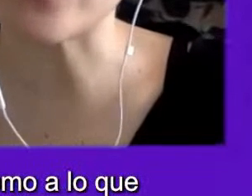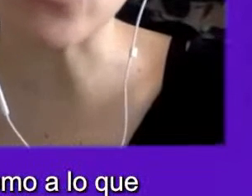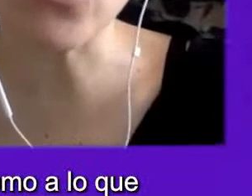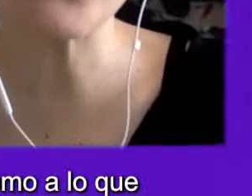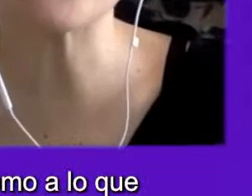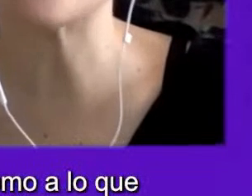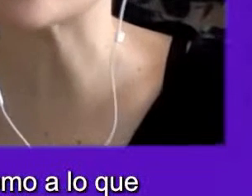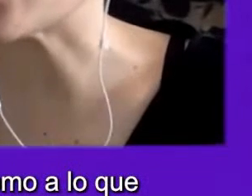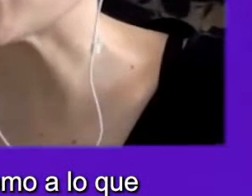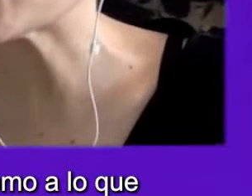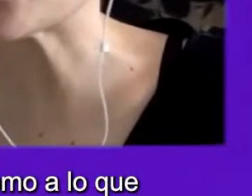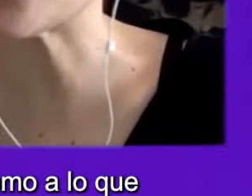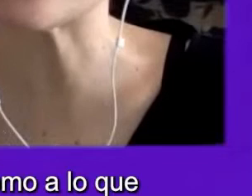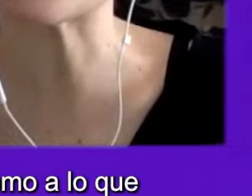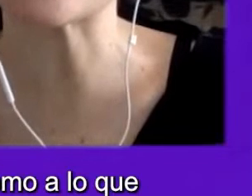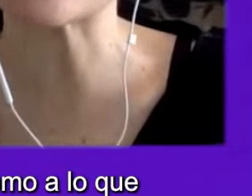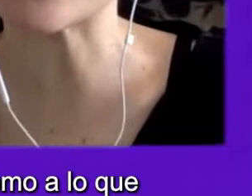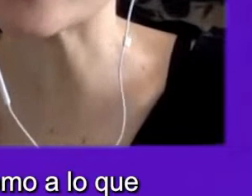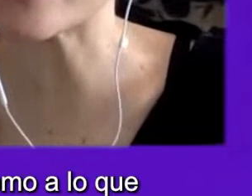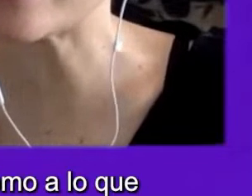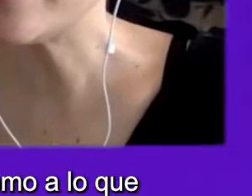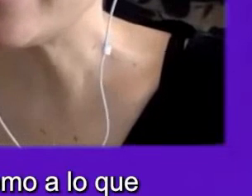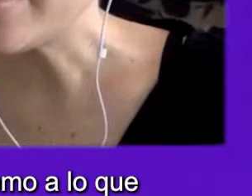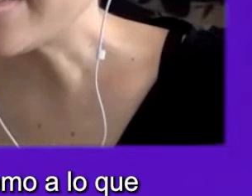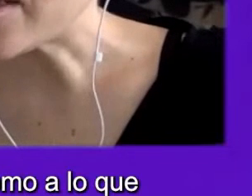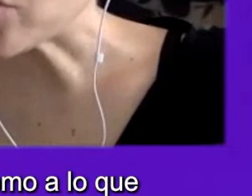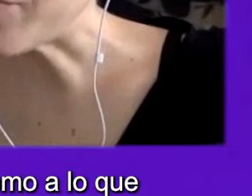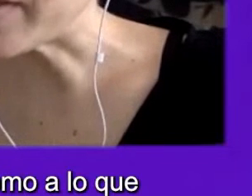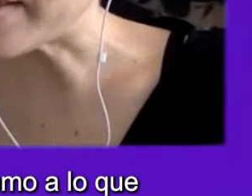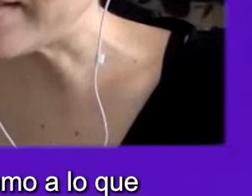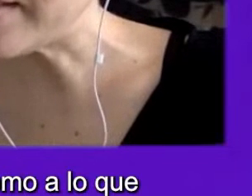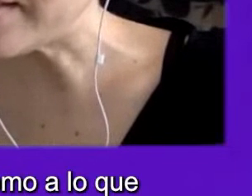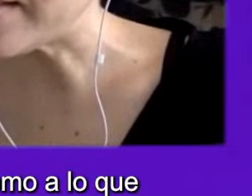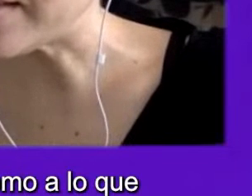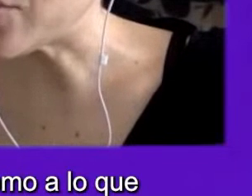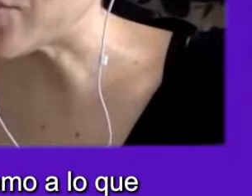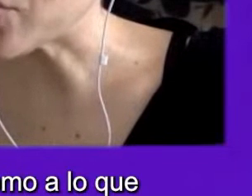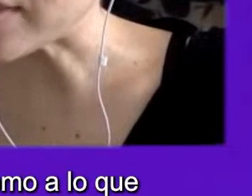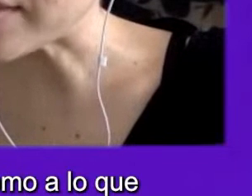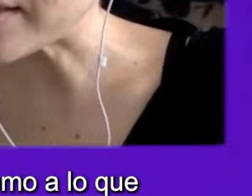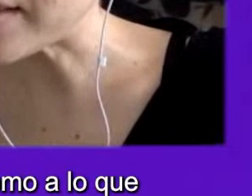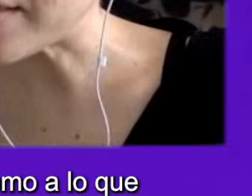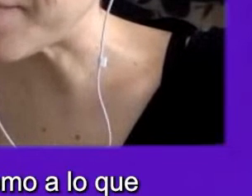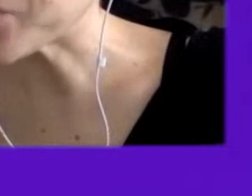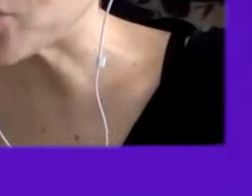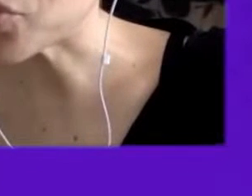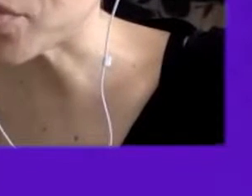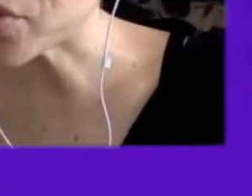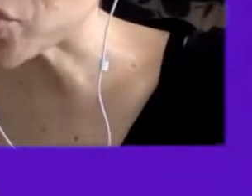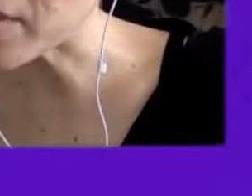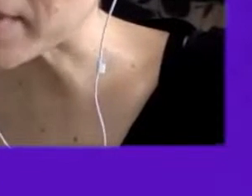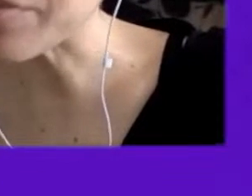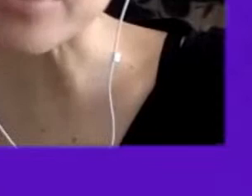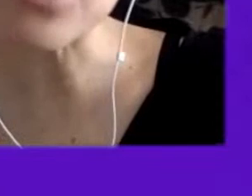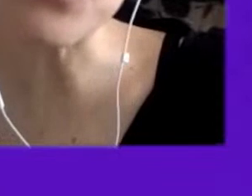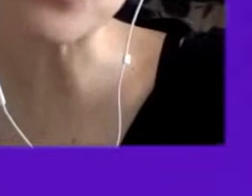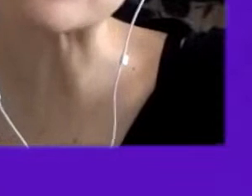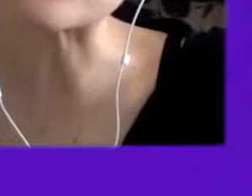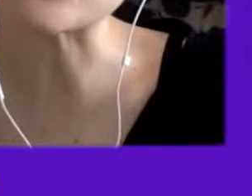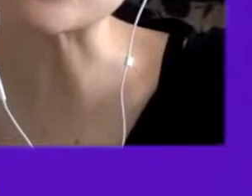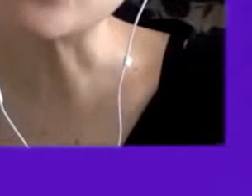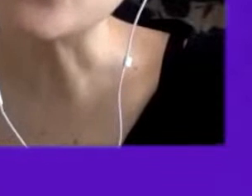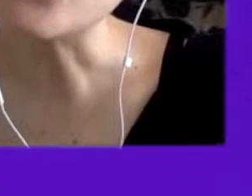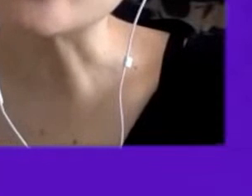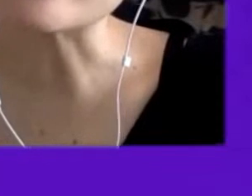escucho, a lo que como, a lo que conozco. Entonces creo que eso al final nos hace, como tú mencionabas al principio